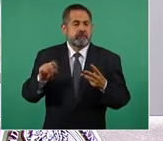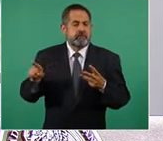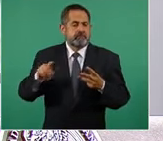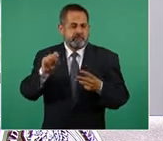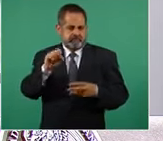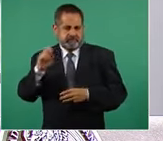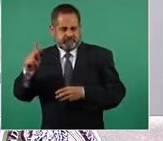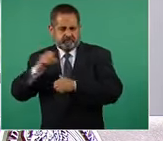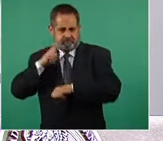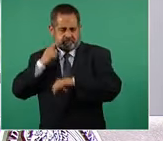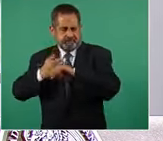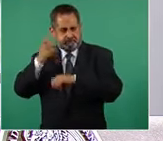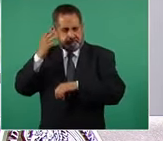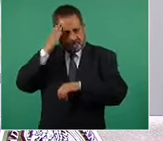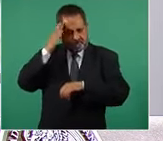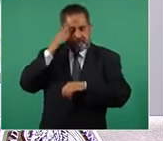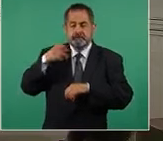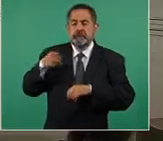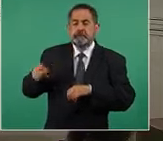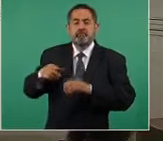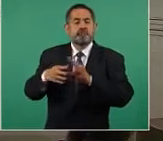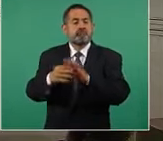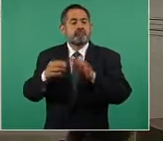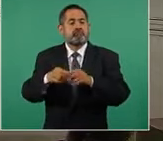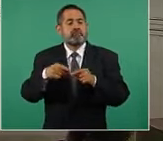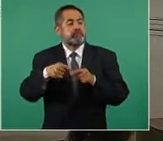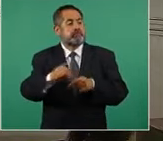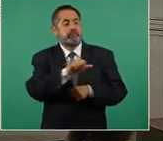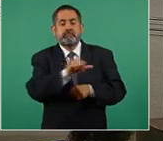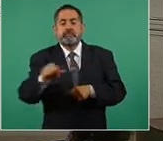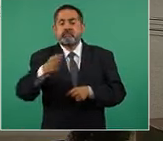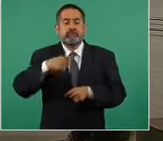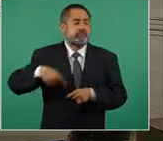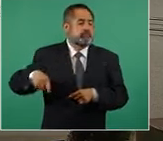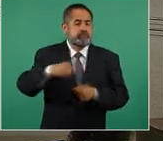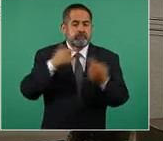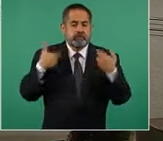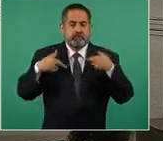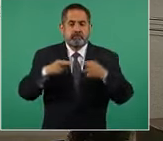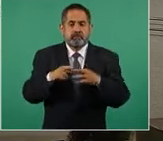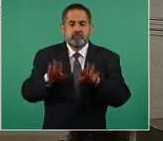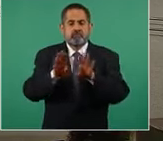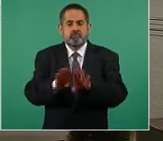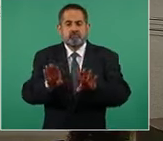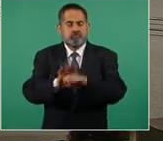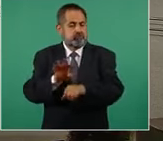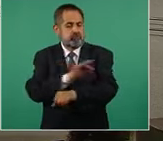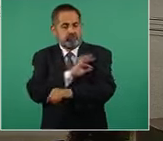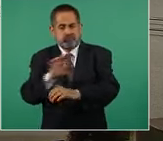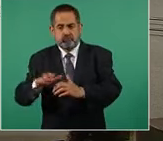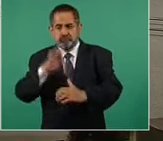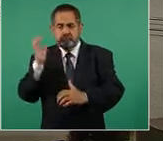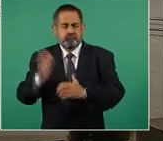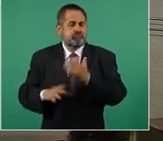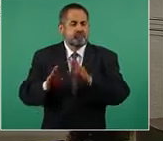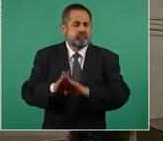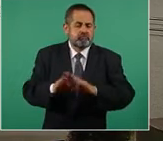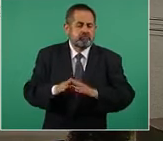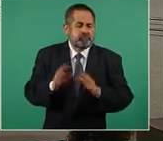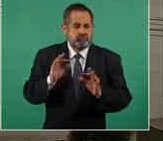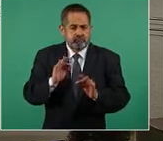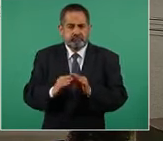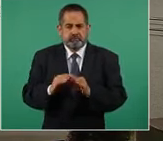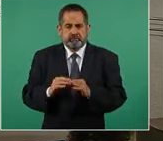mostrará cómo termina la vacunación para el personal educativo, tanto público como privado, así como